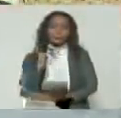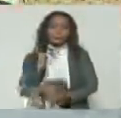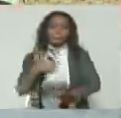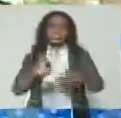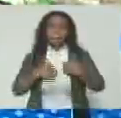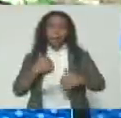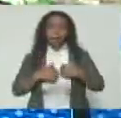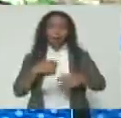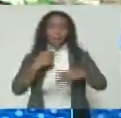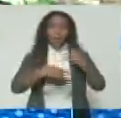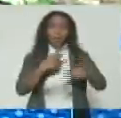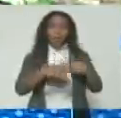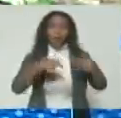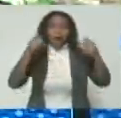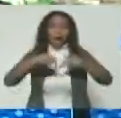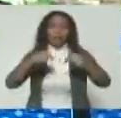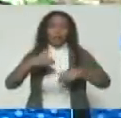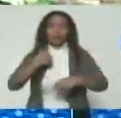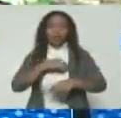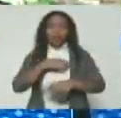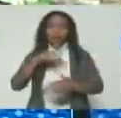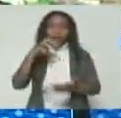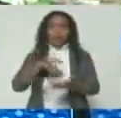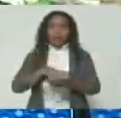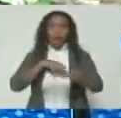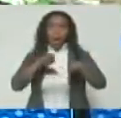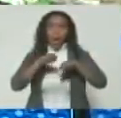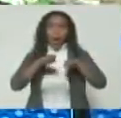Es productivo, por aquí estamos en el estado Cojedes también,